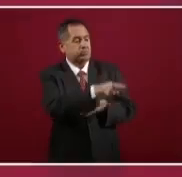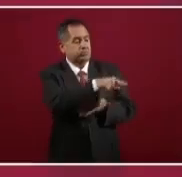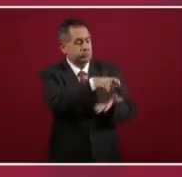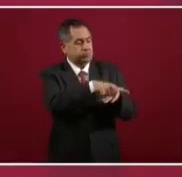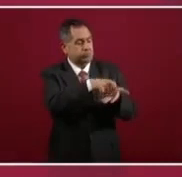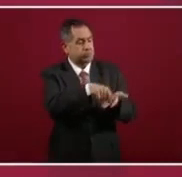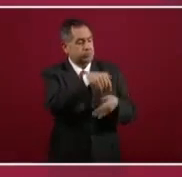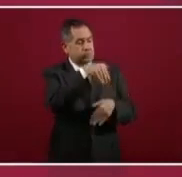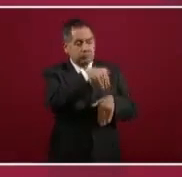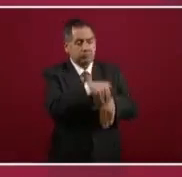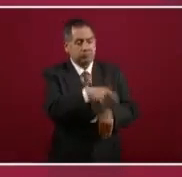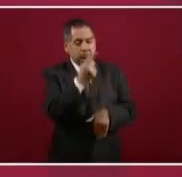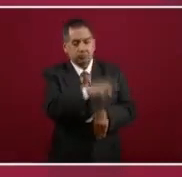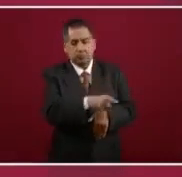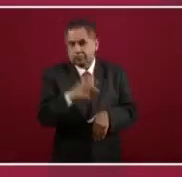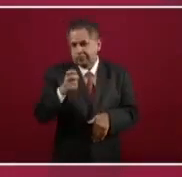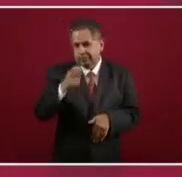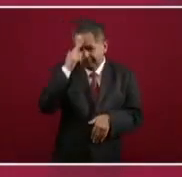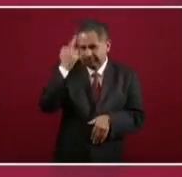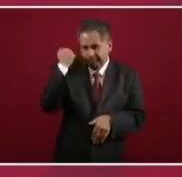ese periódico